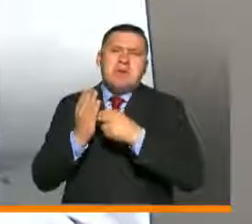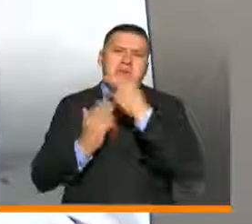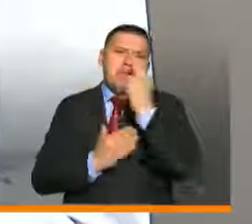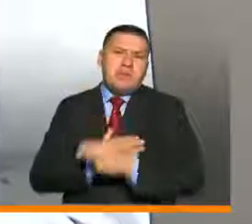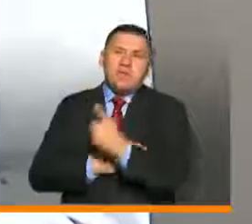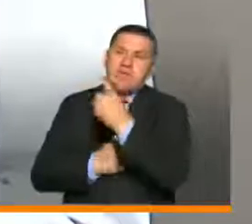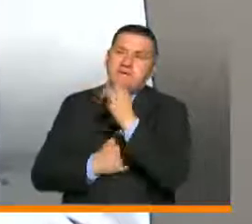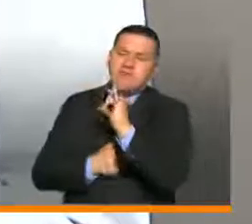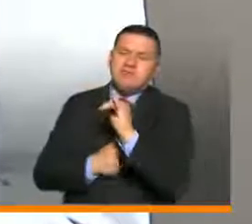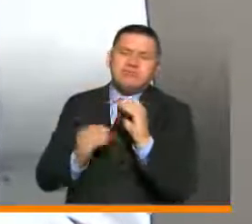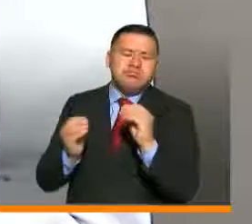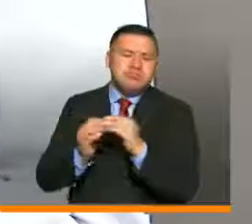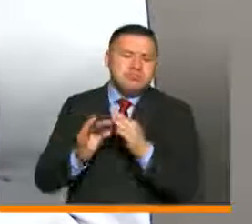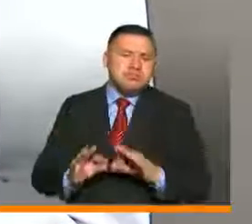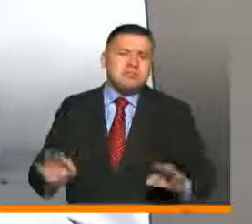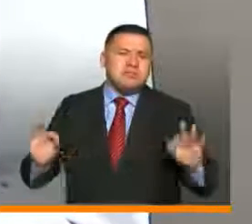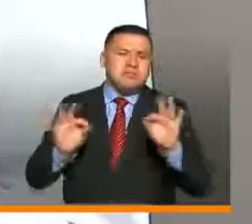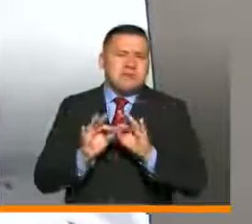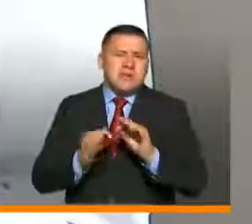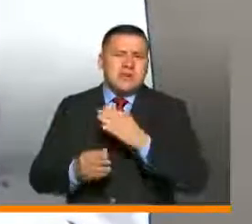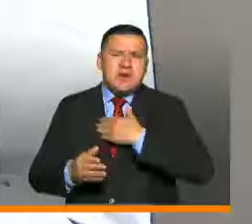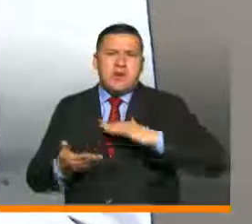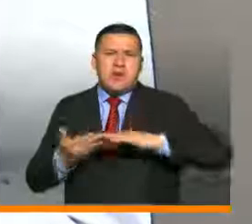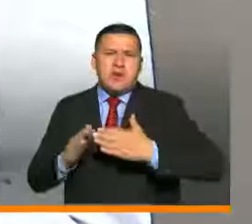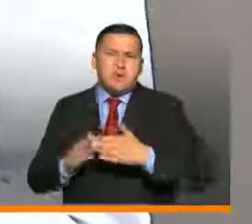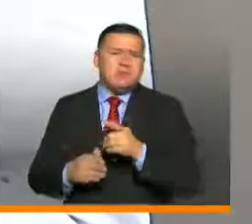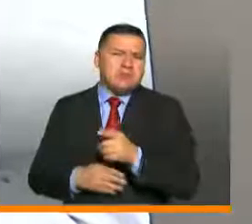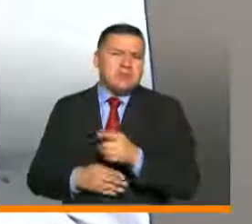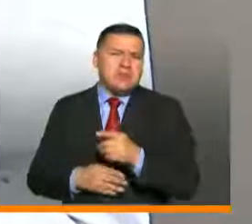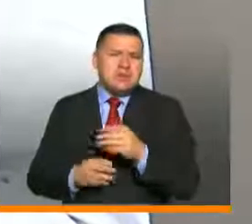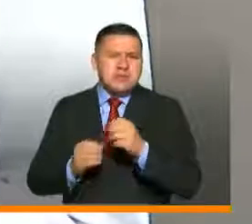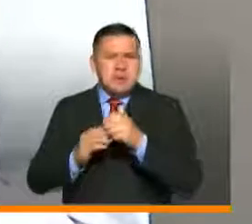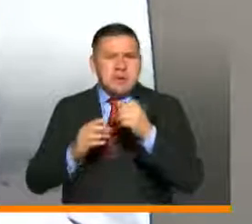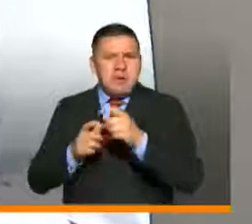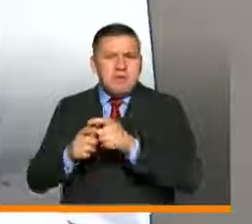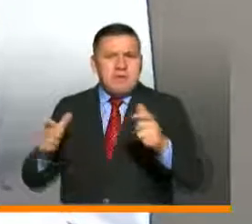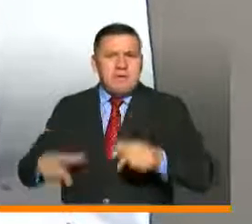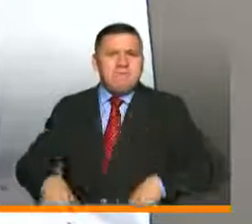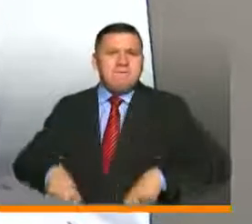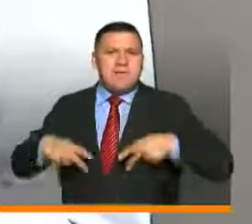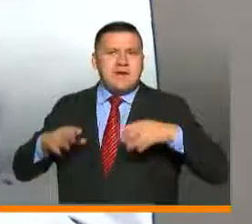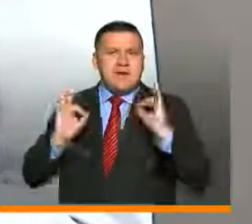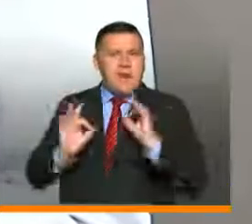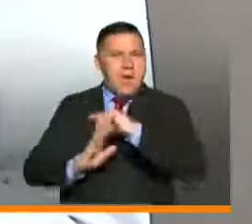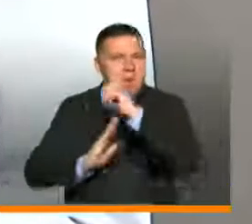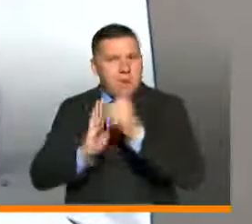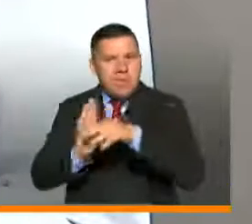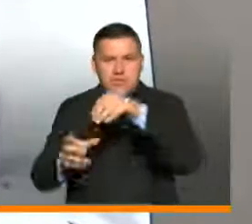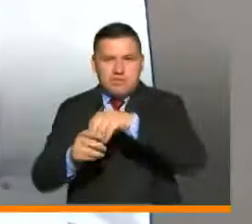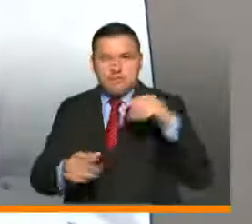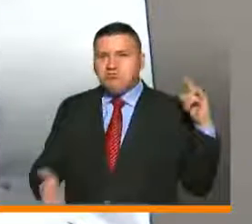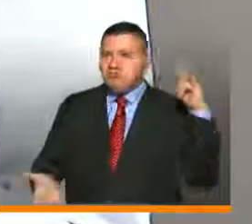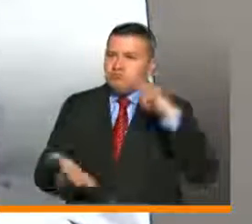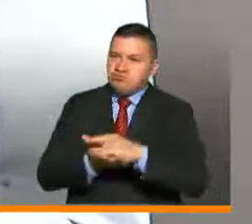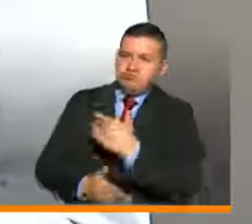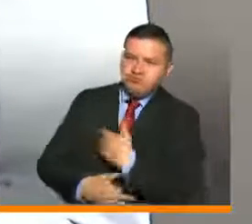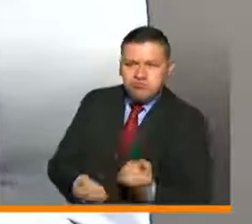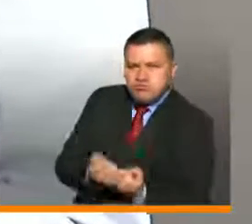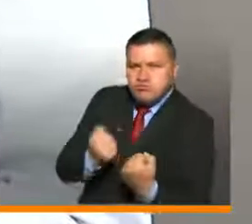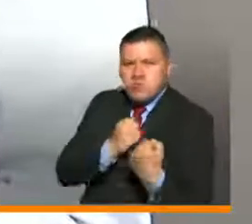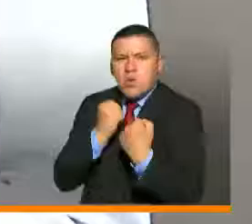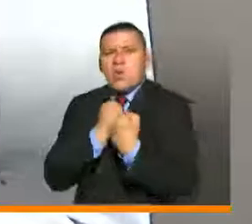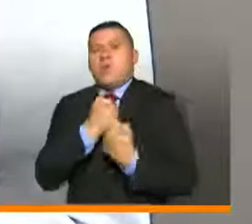finalizar con otro que es muy importante para la comunidad y es dignificar la vida de la gente y usted ha llegado a hacer eso señor presidente